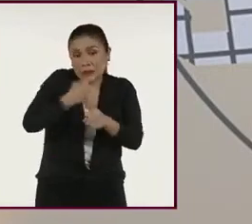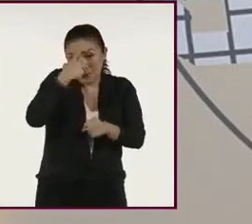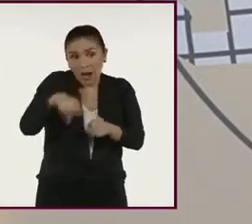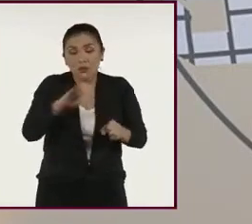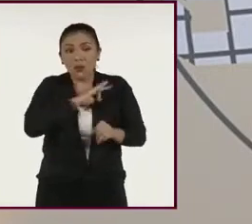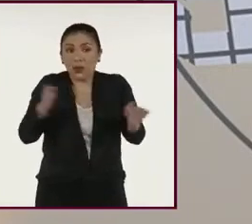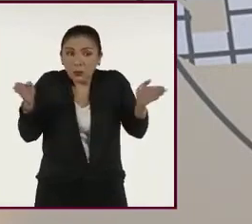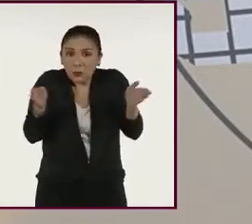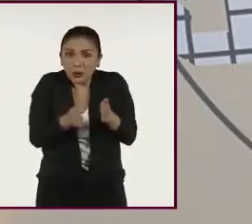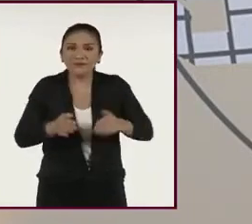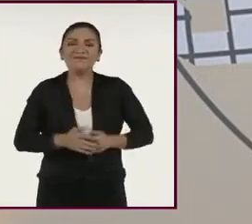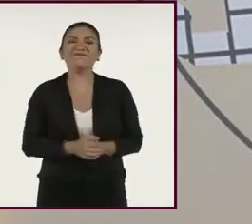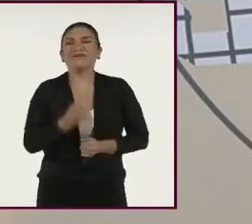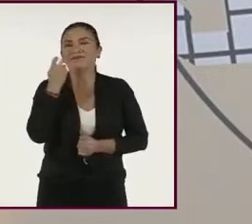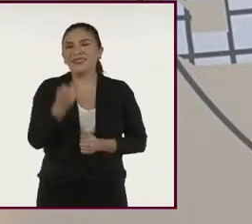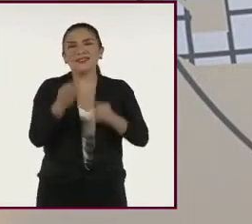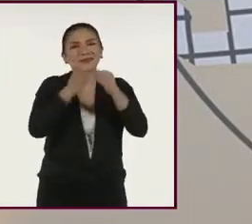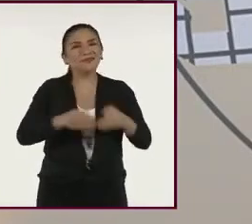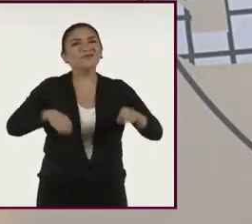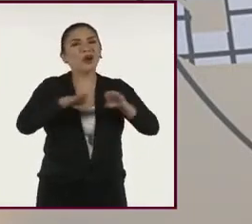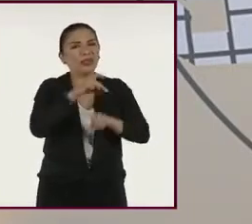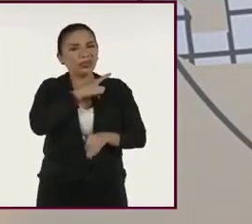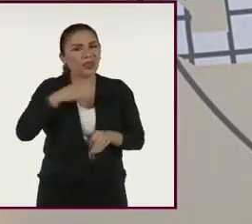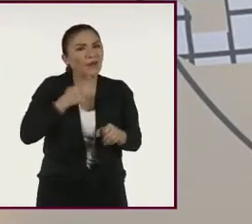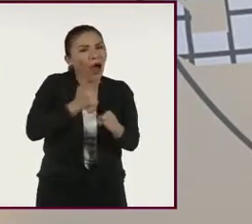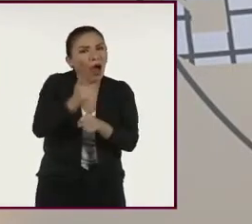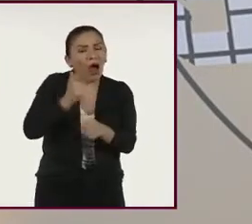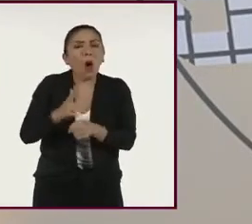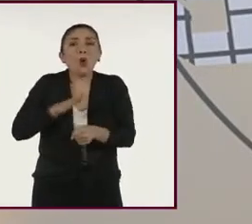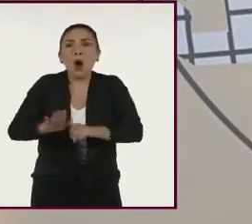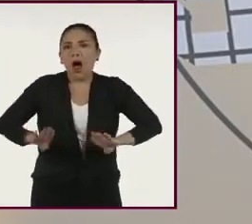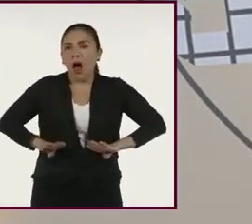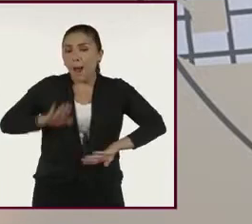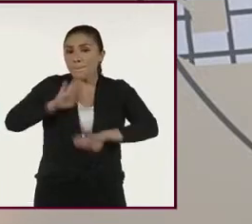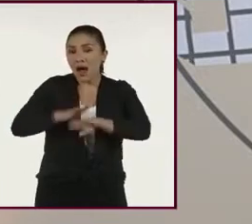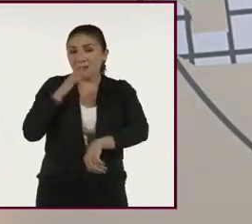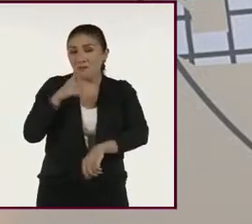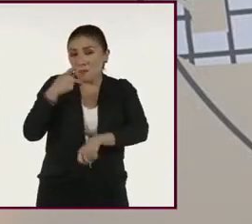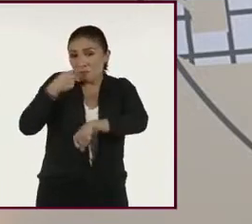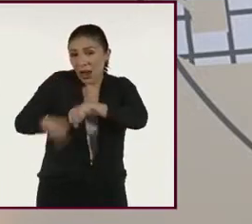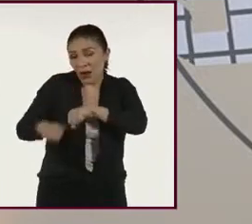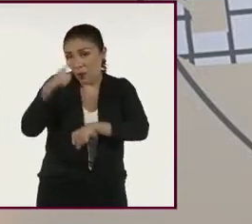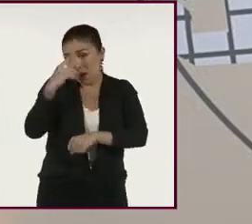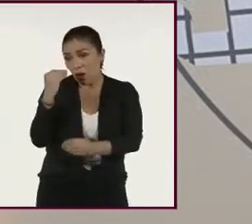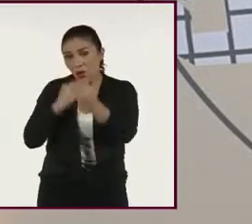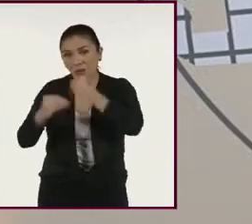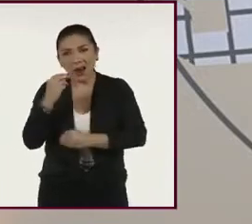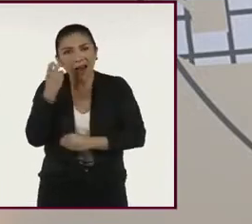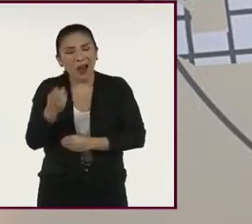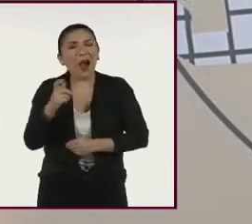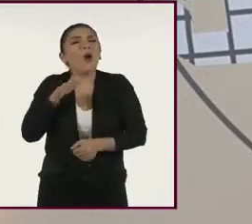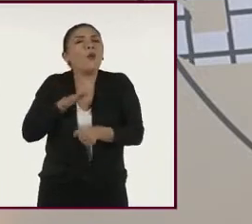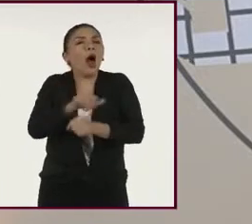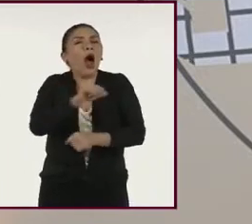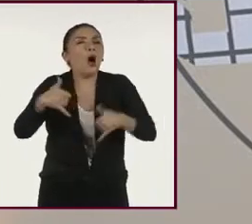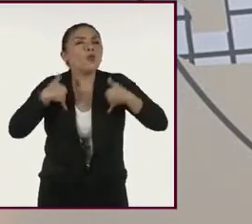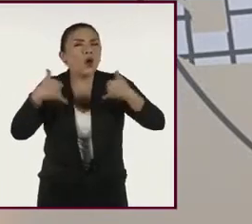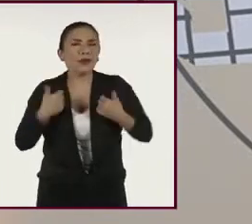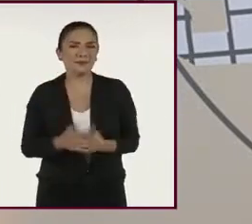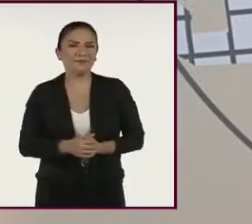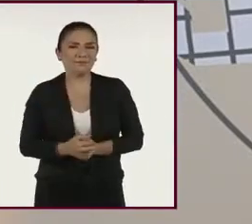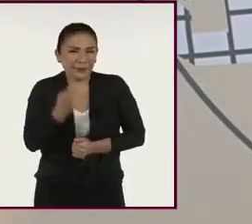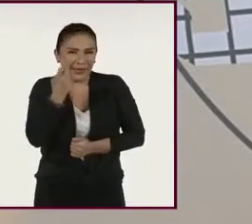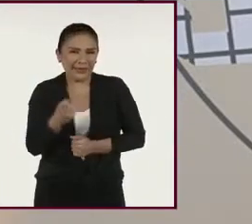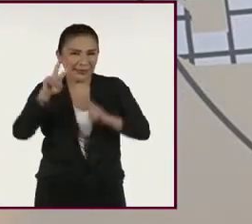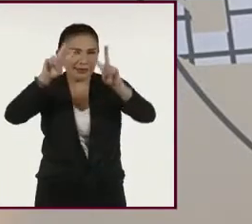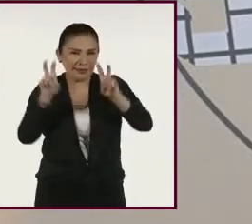Por ello, es importante identificar las conductas alimentarias de riesgo más comunes en adolescentes. Y para